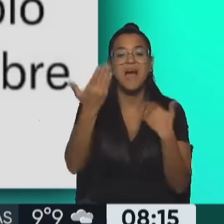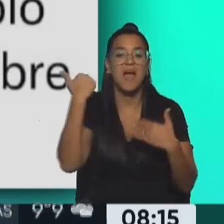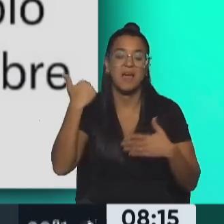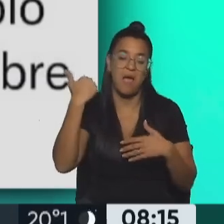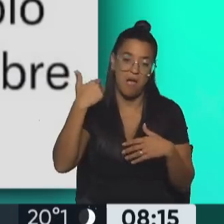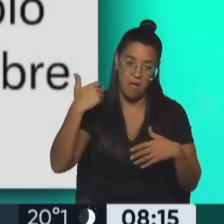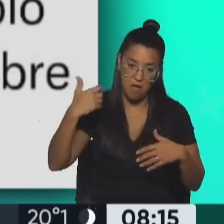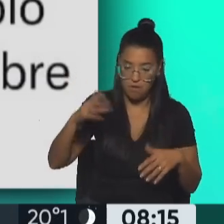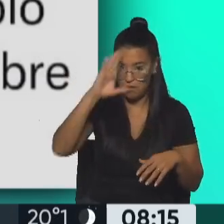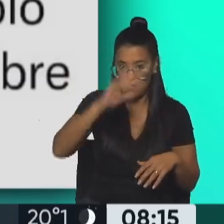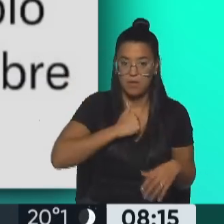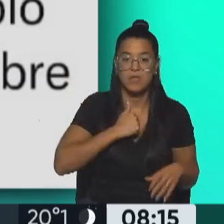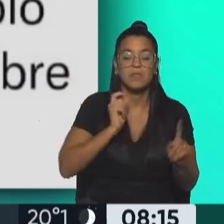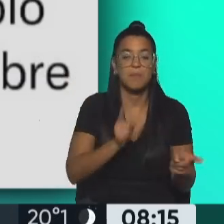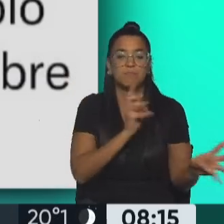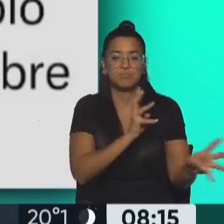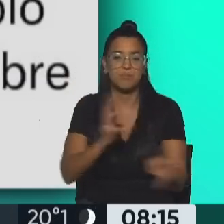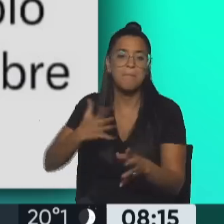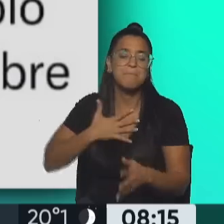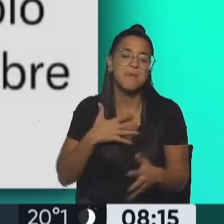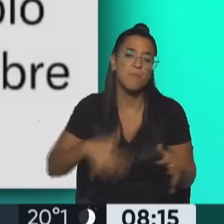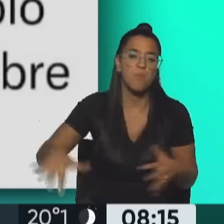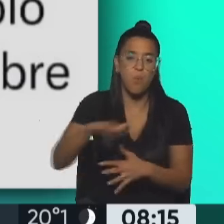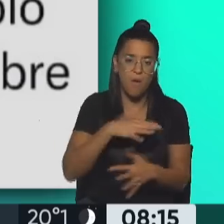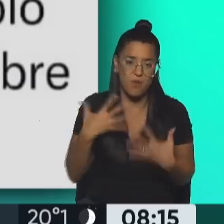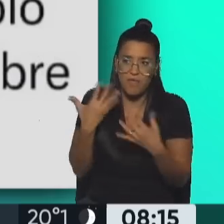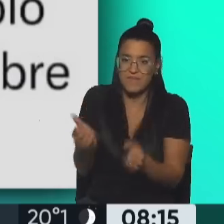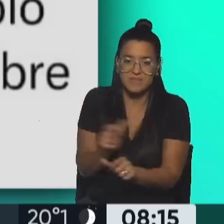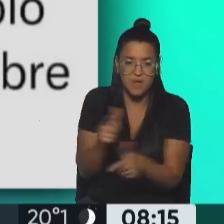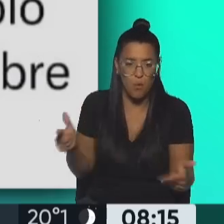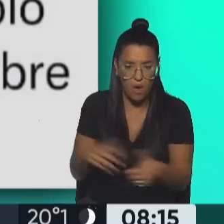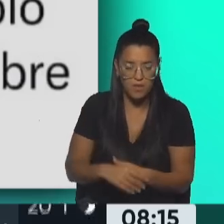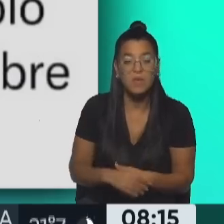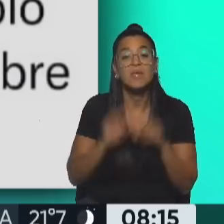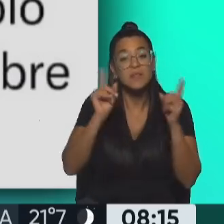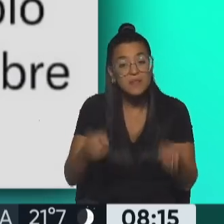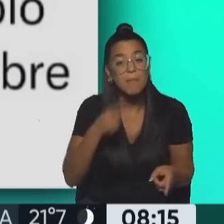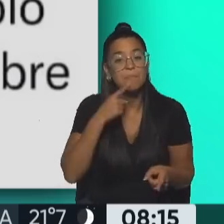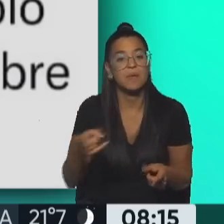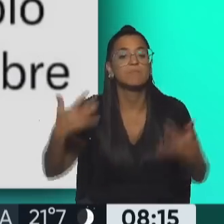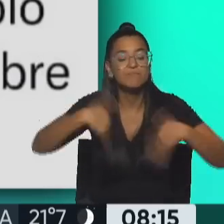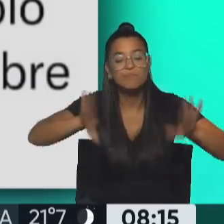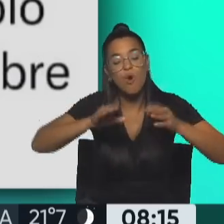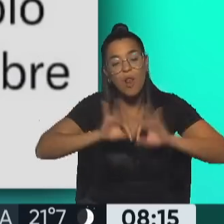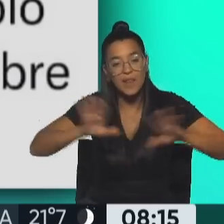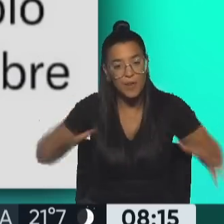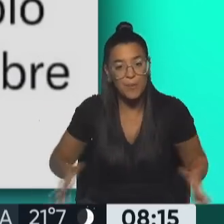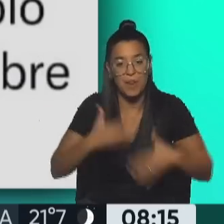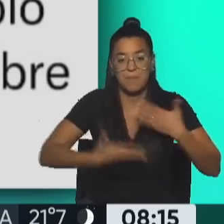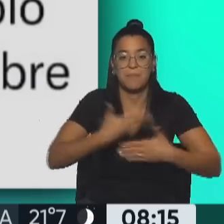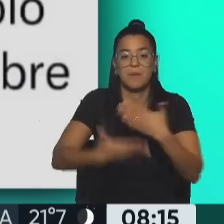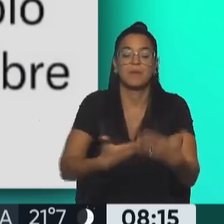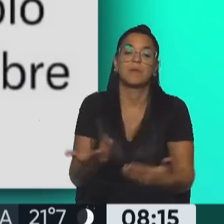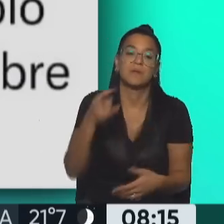a las calles y masacrar a mi pueblo indefenso Y de paso dejar el camino libre